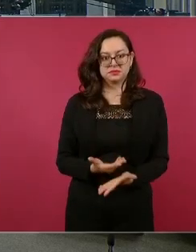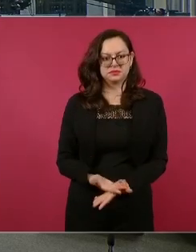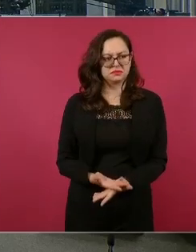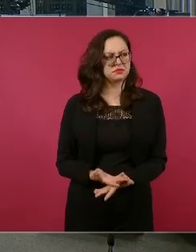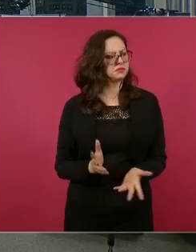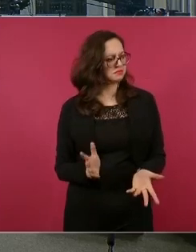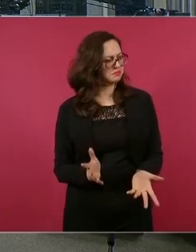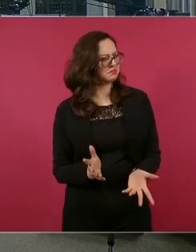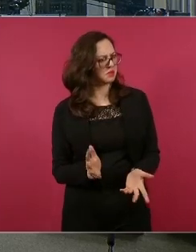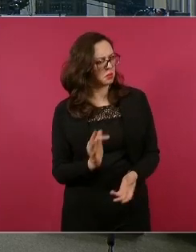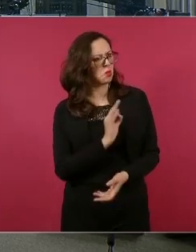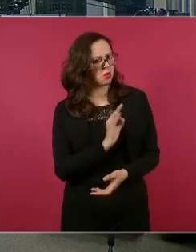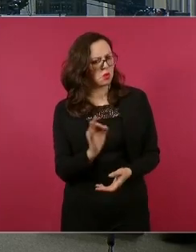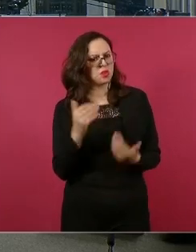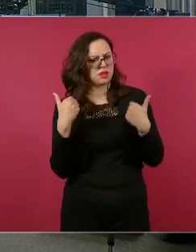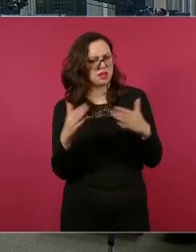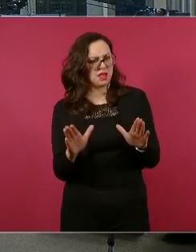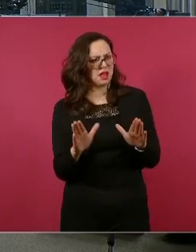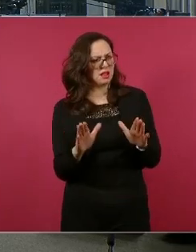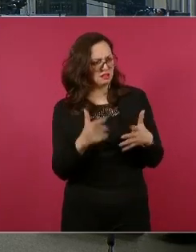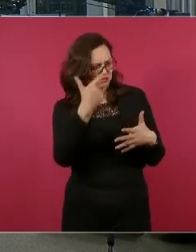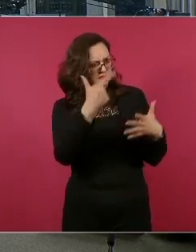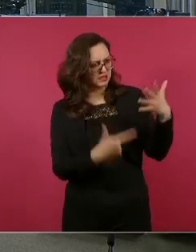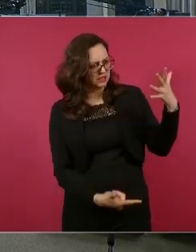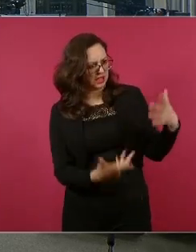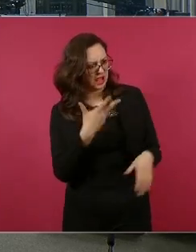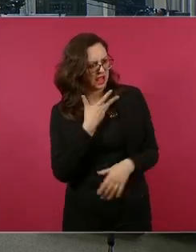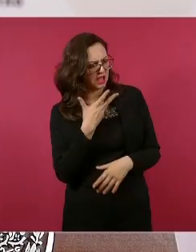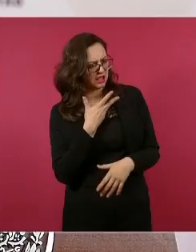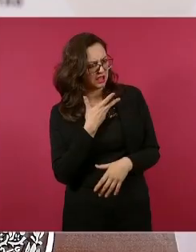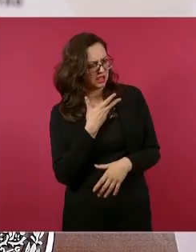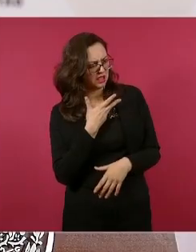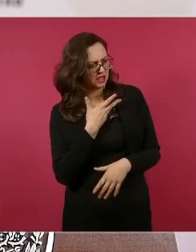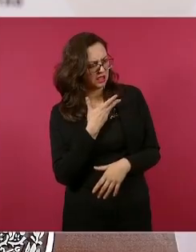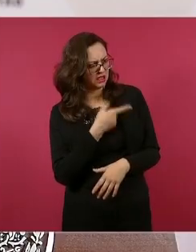Sería bueno, ¿no? ¿Las tienes así en listadas?